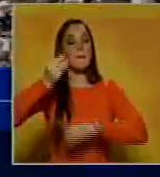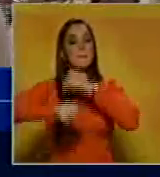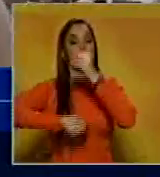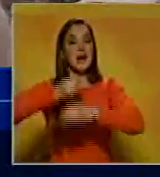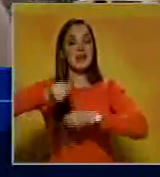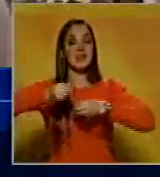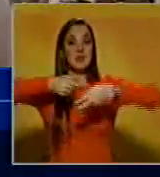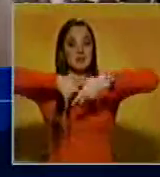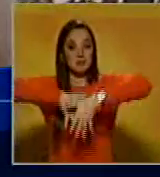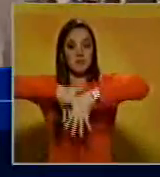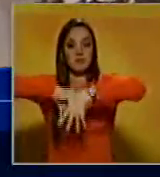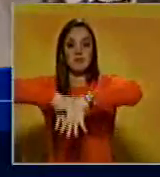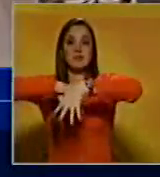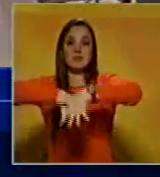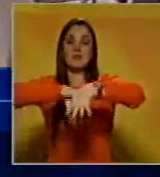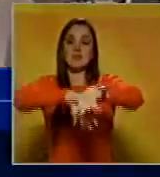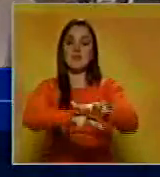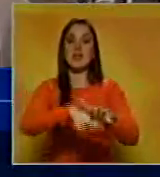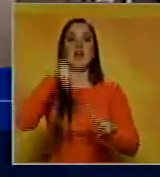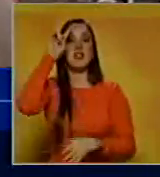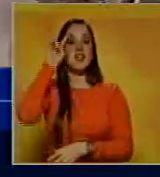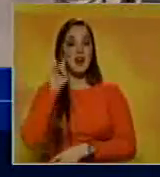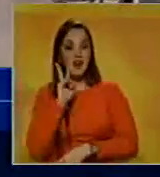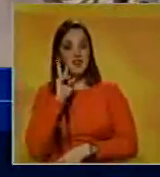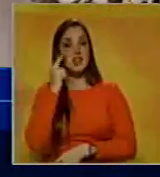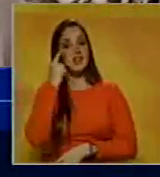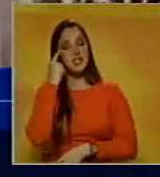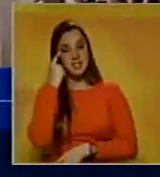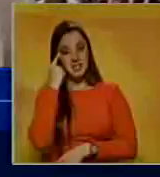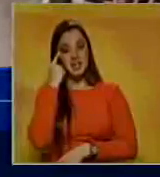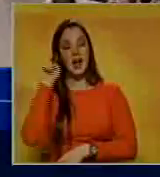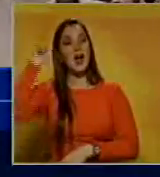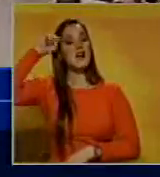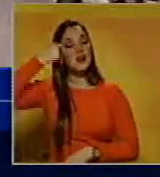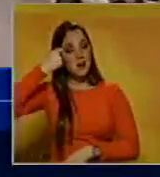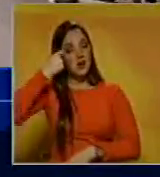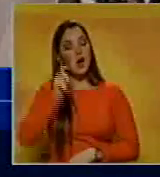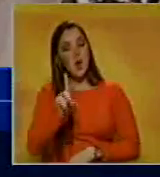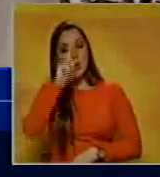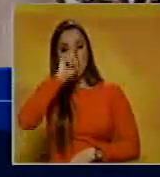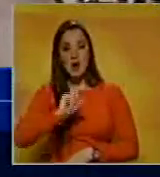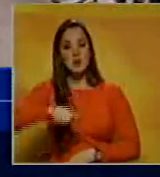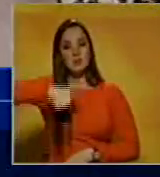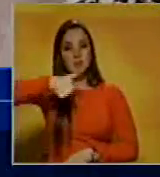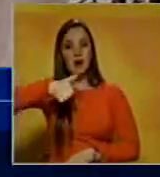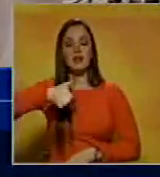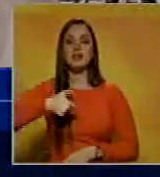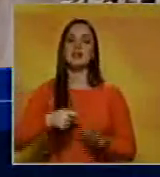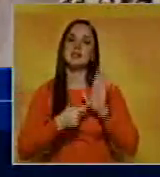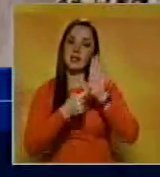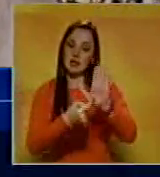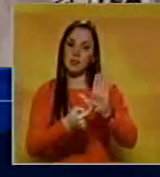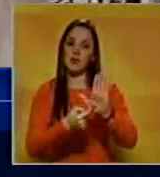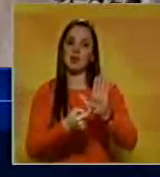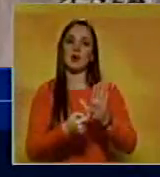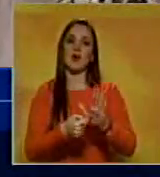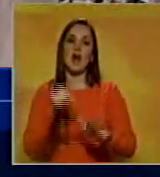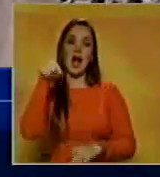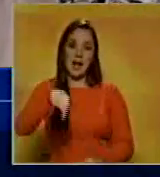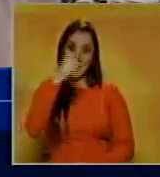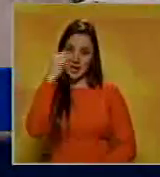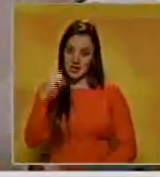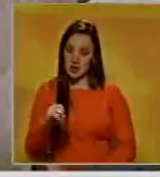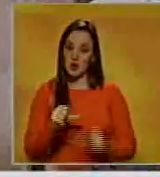la procesión de la Virgen de Chiquinquirá, conmemorar un año más de su aparición. Nosotros continuaremos desde aquí, desde el estado